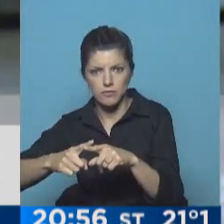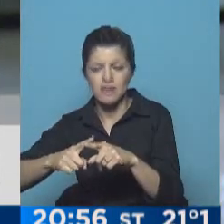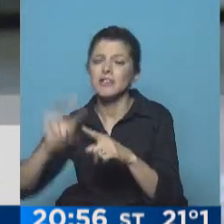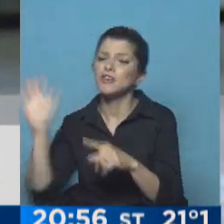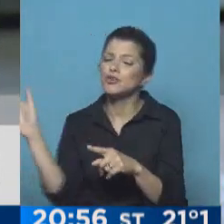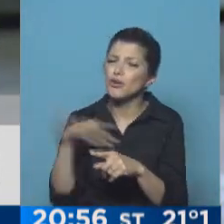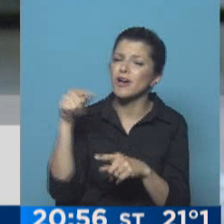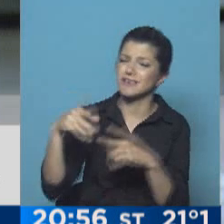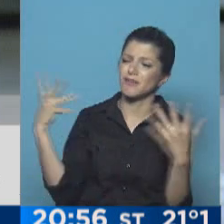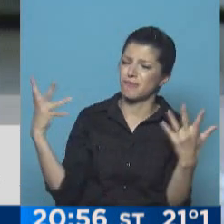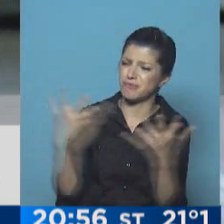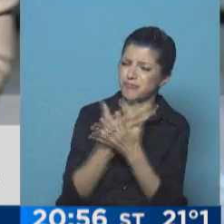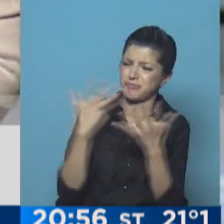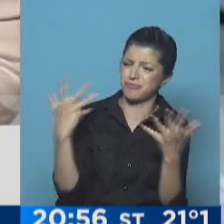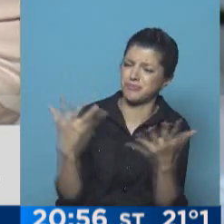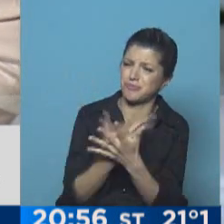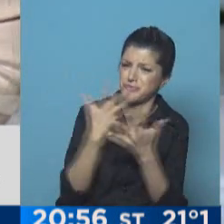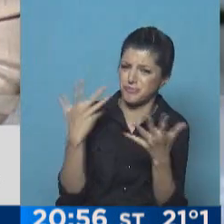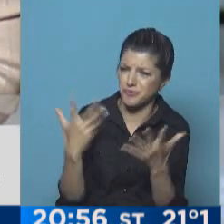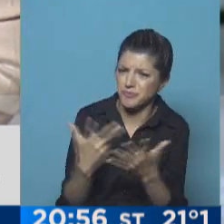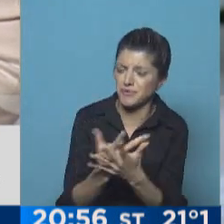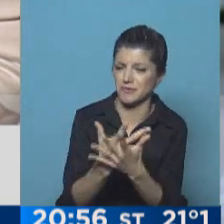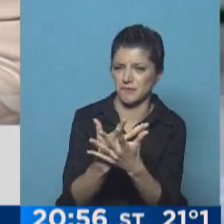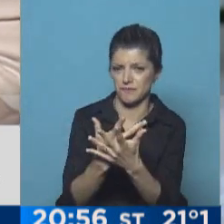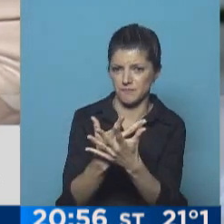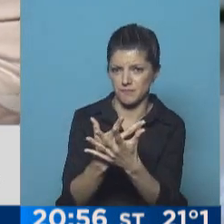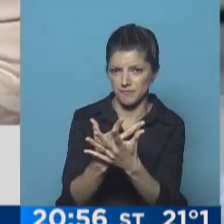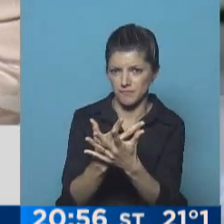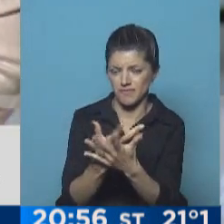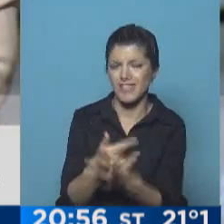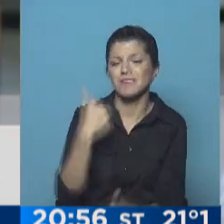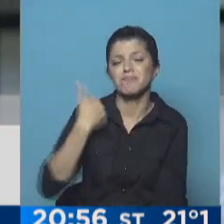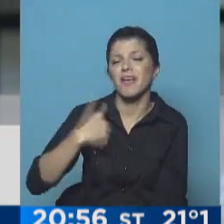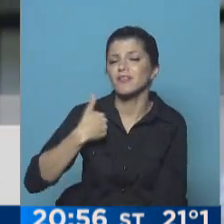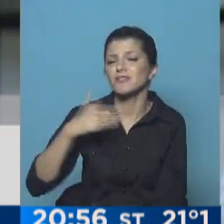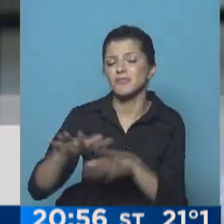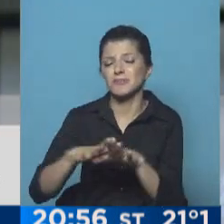fue creando en la Argentina y los argentinos